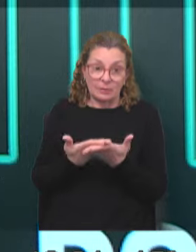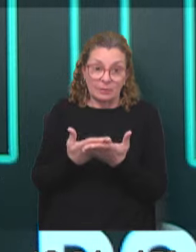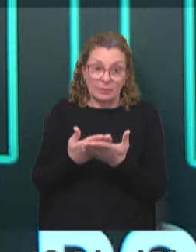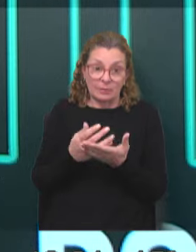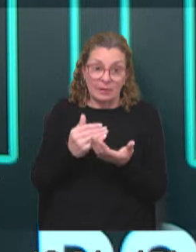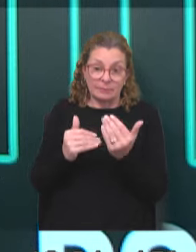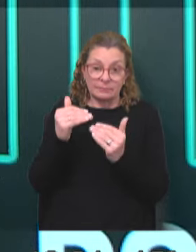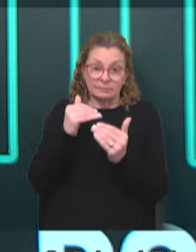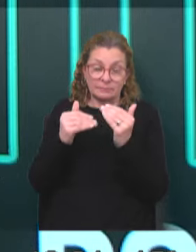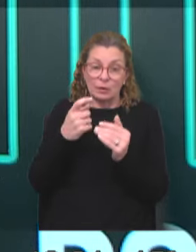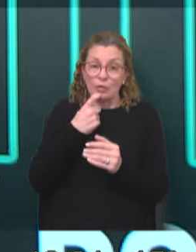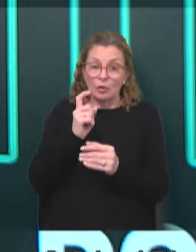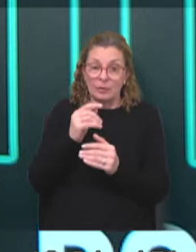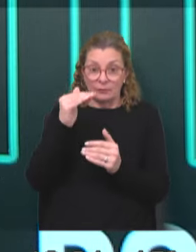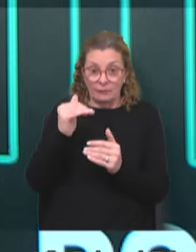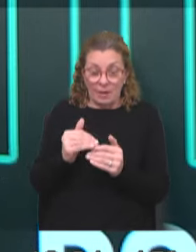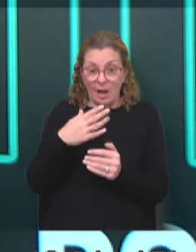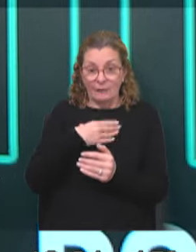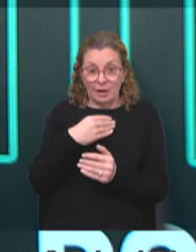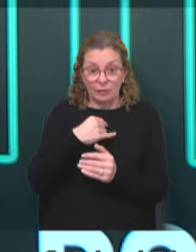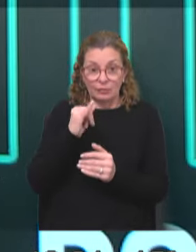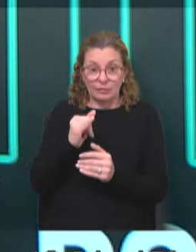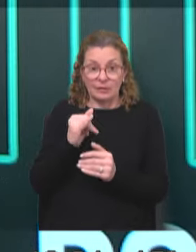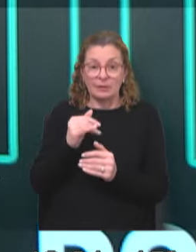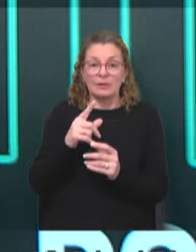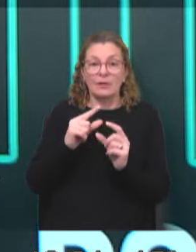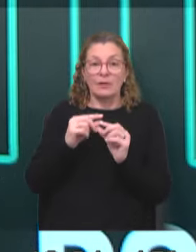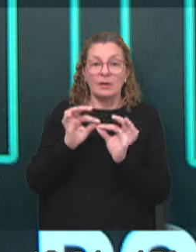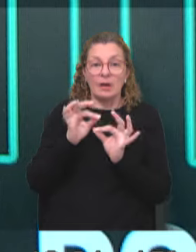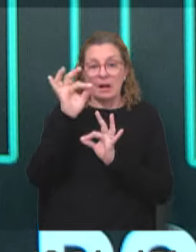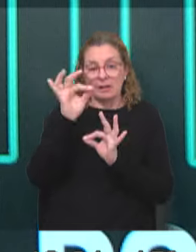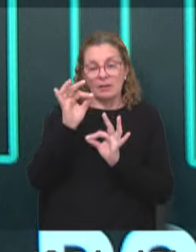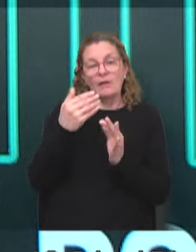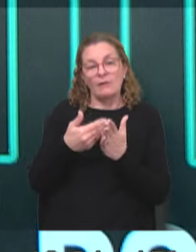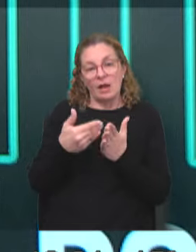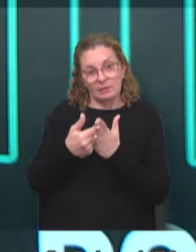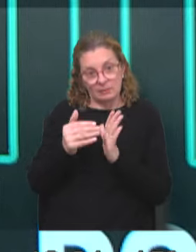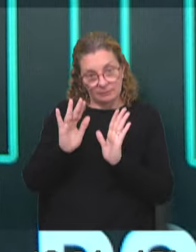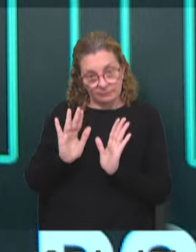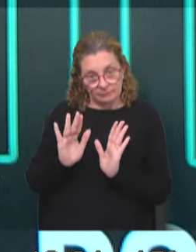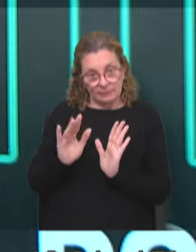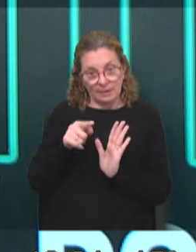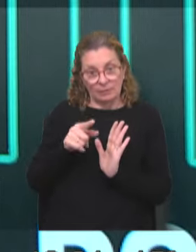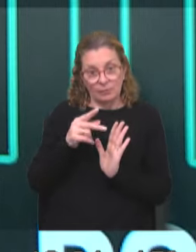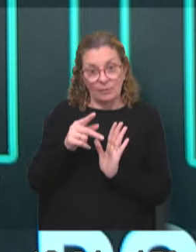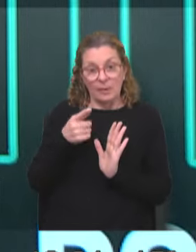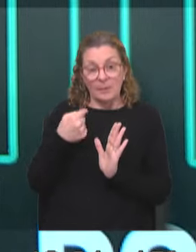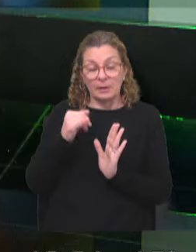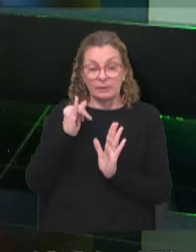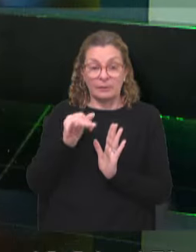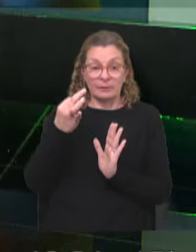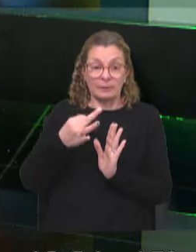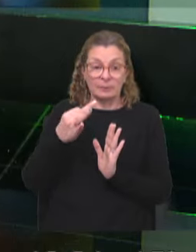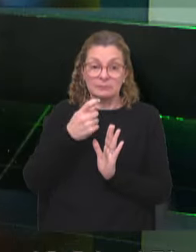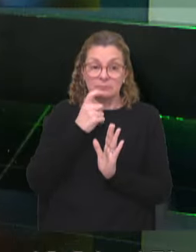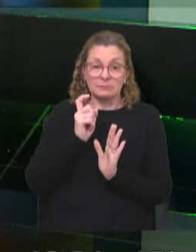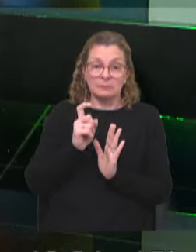ascendente del partido Colorado y un descendente del partido Nacional todavía la distancia es muy grande como para que ese fenómeno suceda pero sí es cierto que el partido